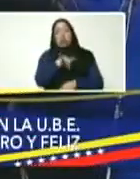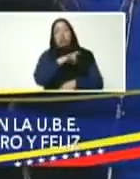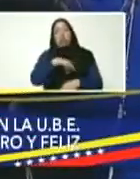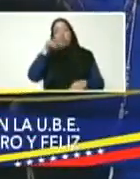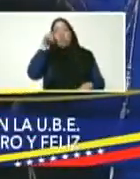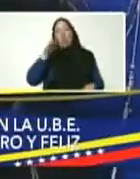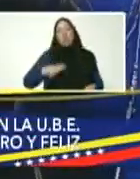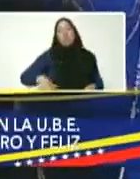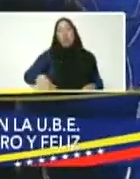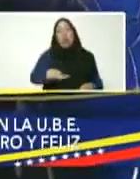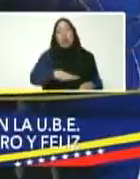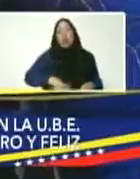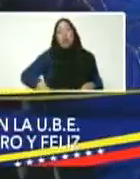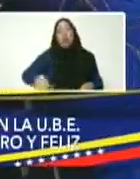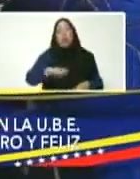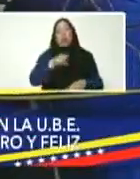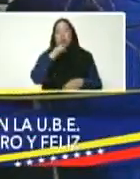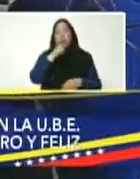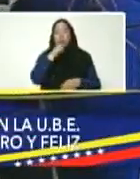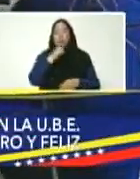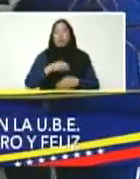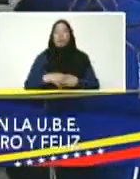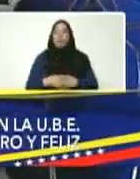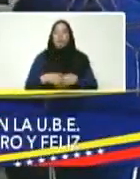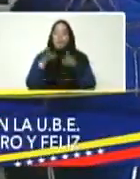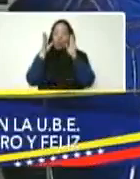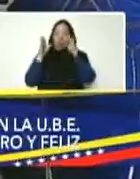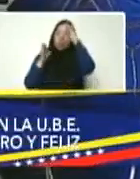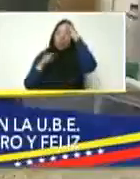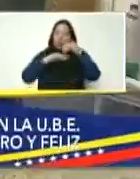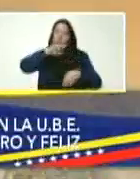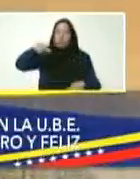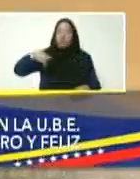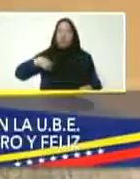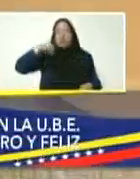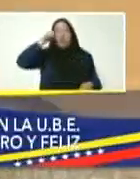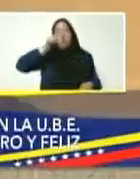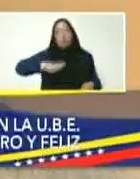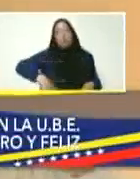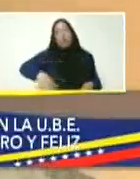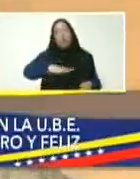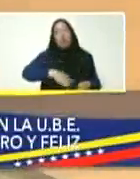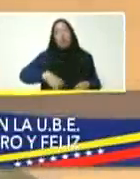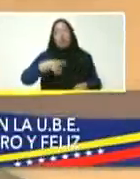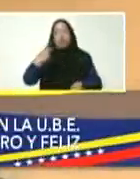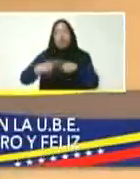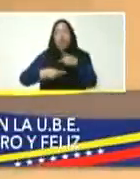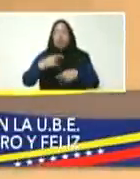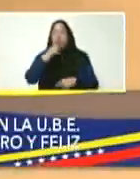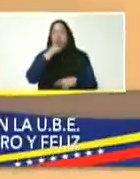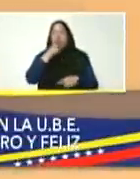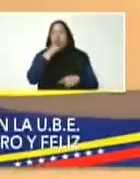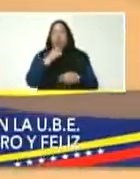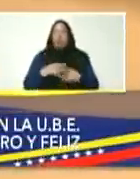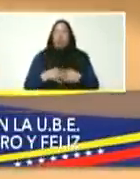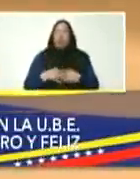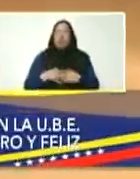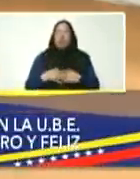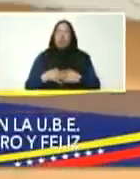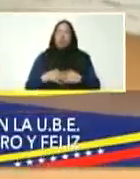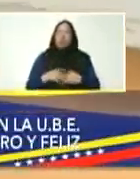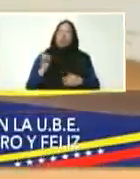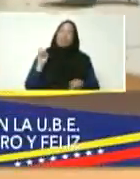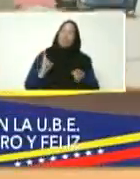pueblo guaireño por esa gran iniciativa de usted de atender a nuestro pueblo, de hacer un milagro, el milagro de la revolución, digo yo, porque a